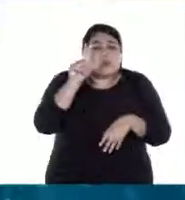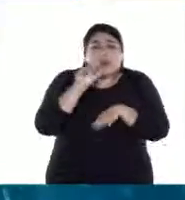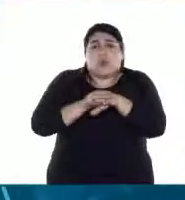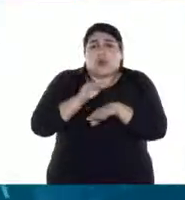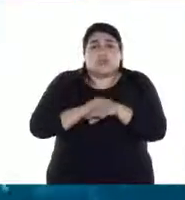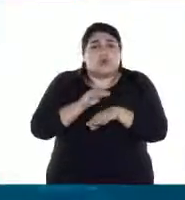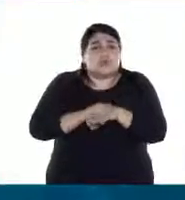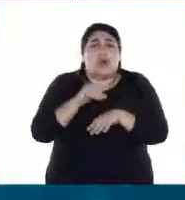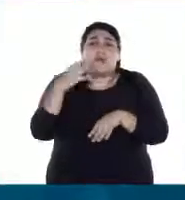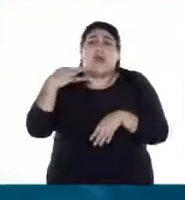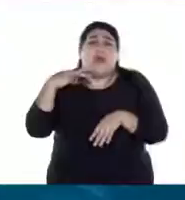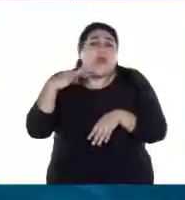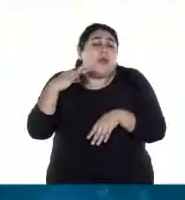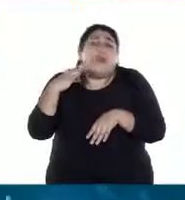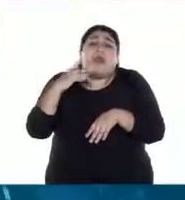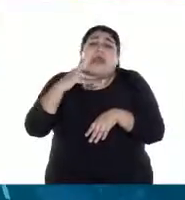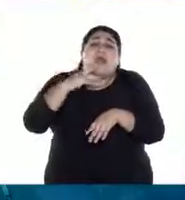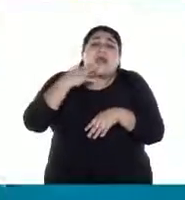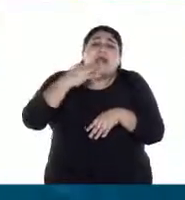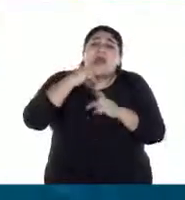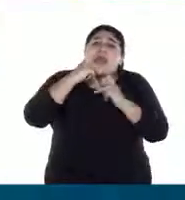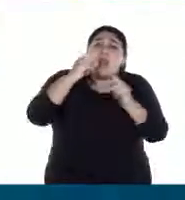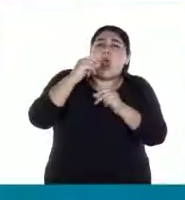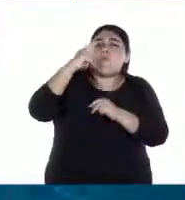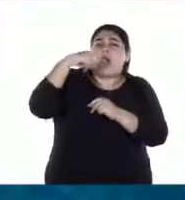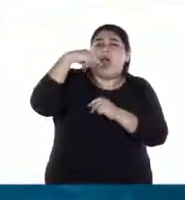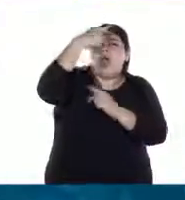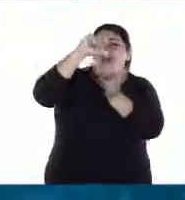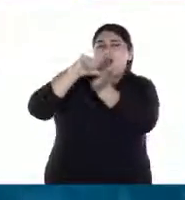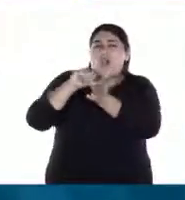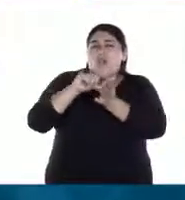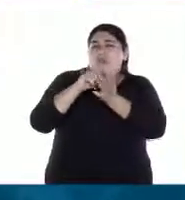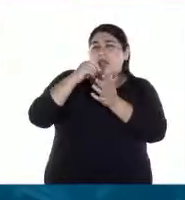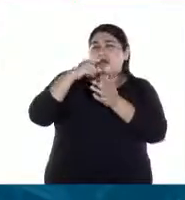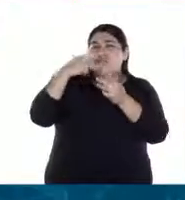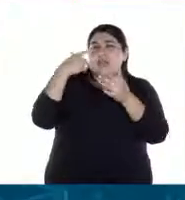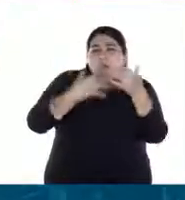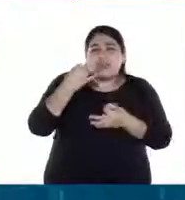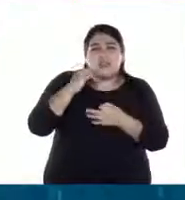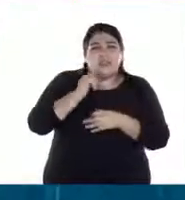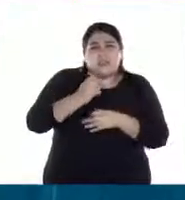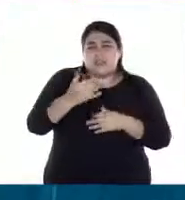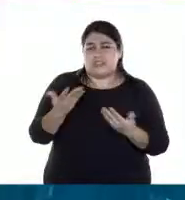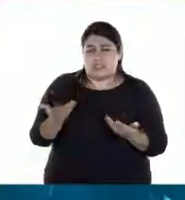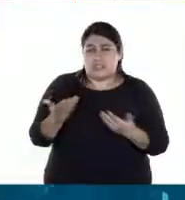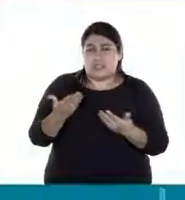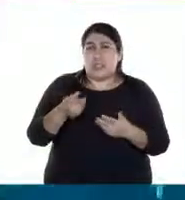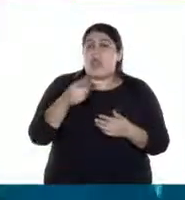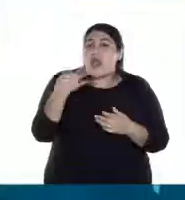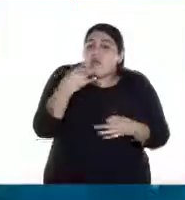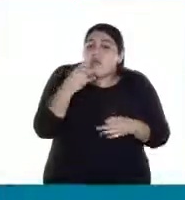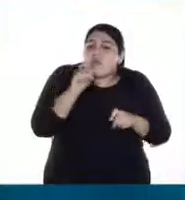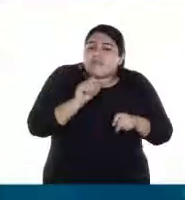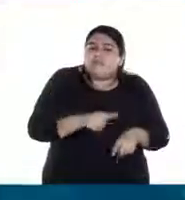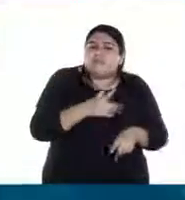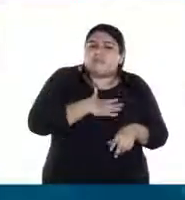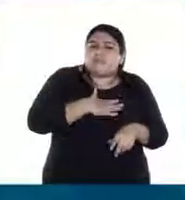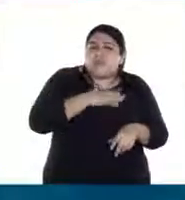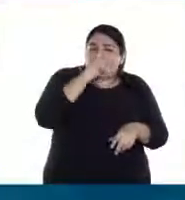Nueva York, Londres o Berlín a reclamar. El proyecto habilita además condiciones de indemnidad patrimonial